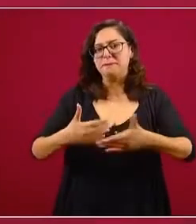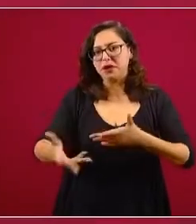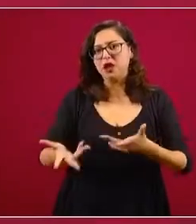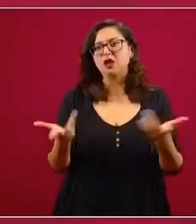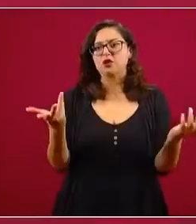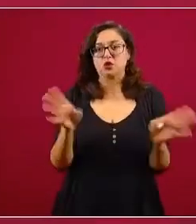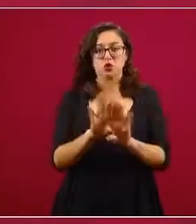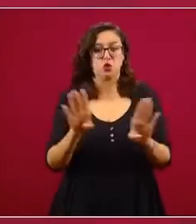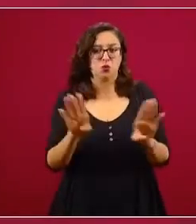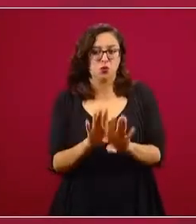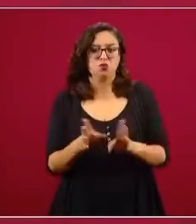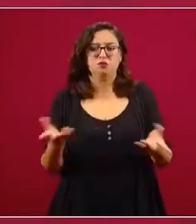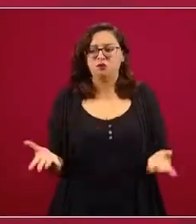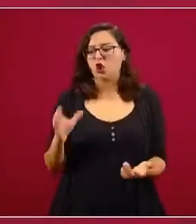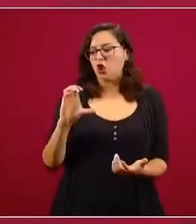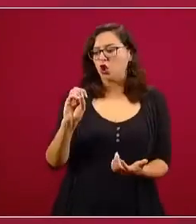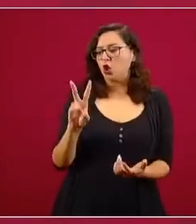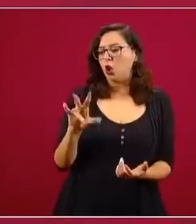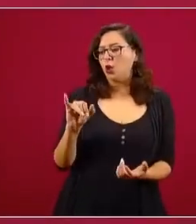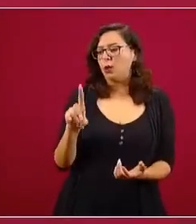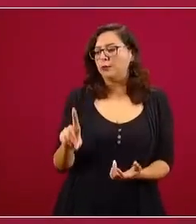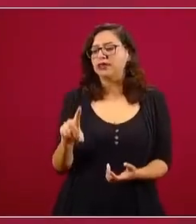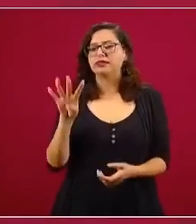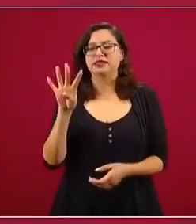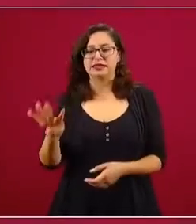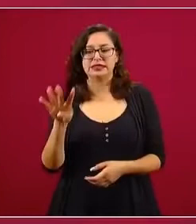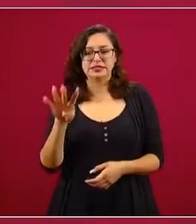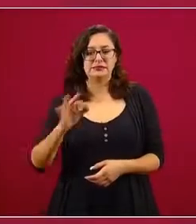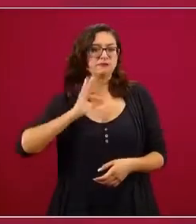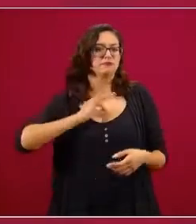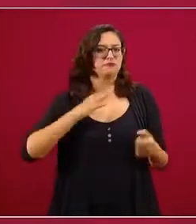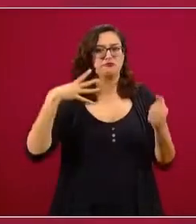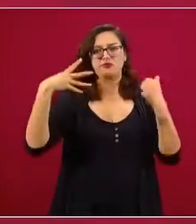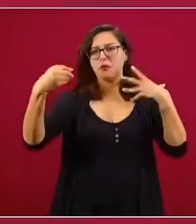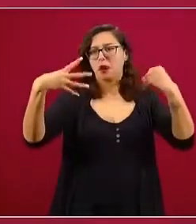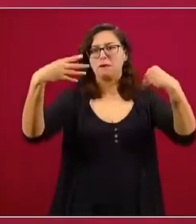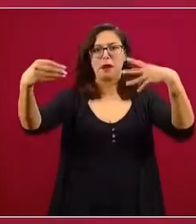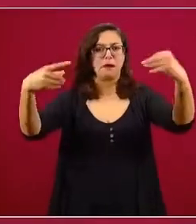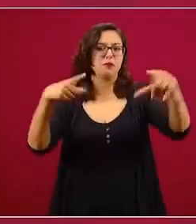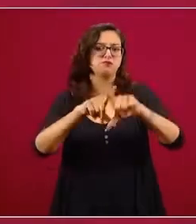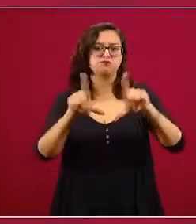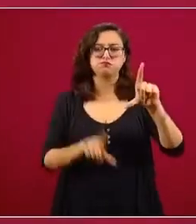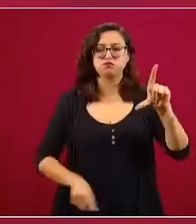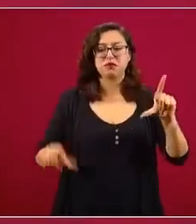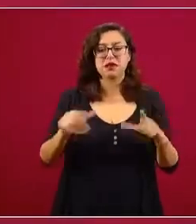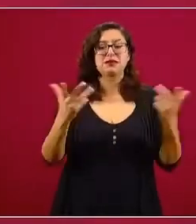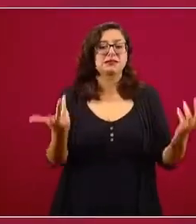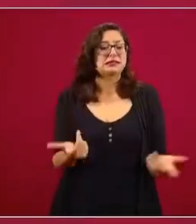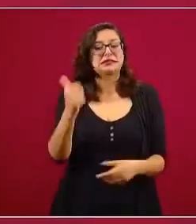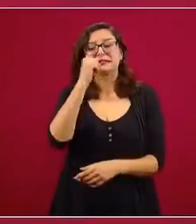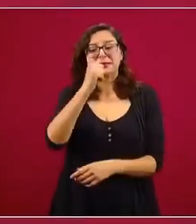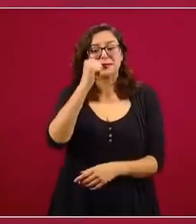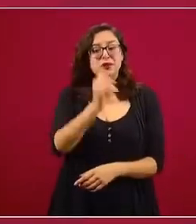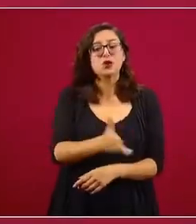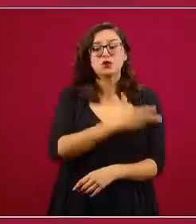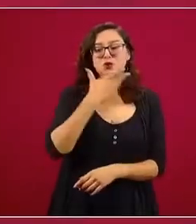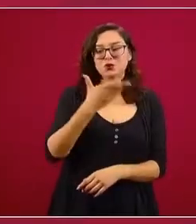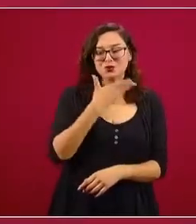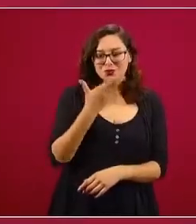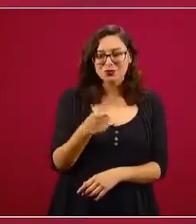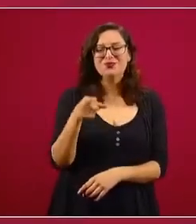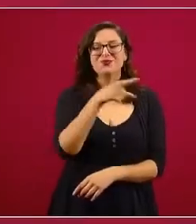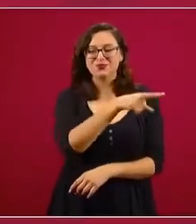la epidemia de COVID-19 en el país. Y siempre, como ya ha sido costumbre, ustedes